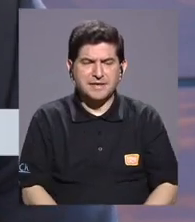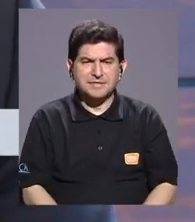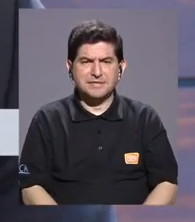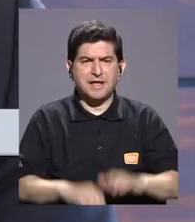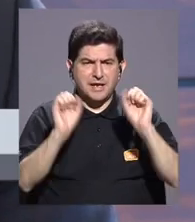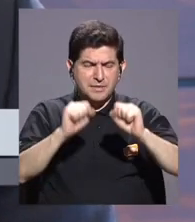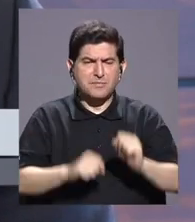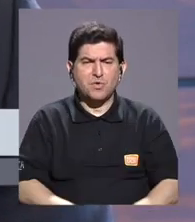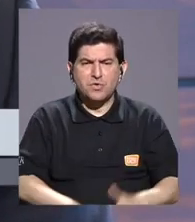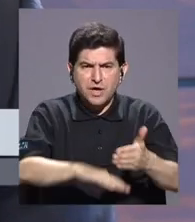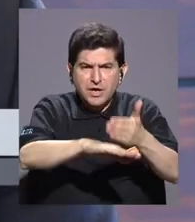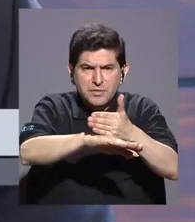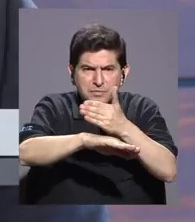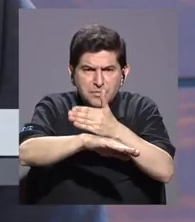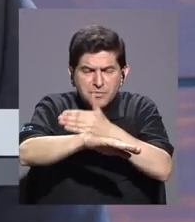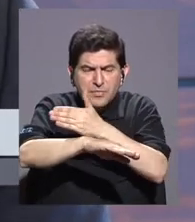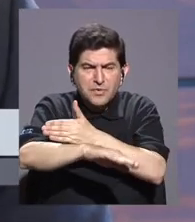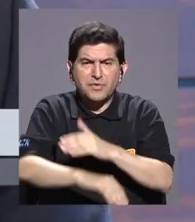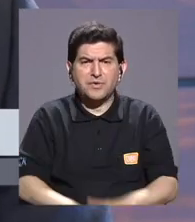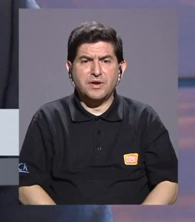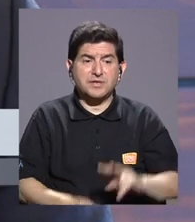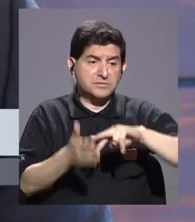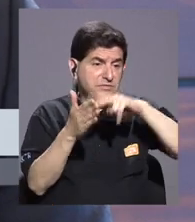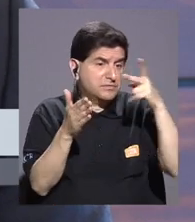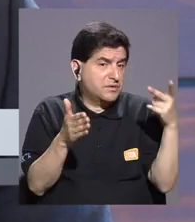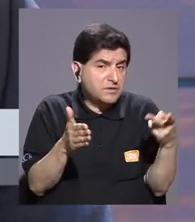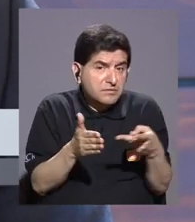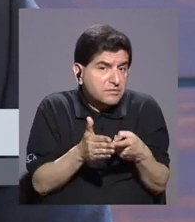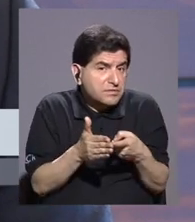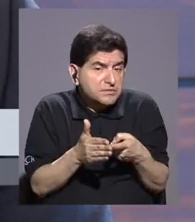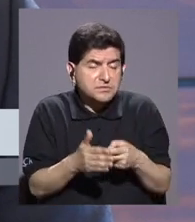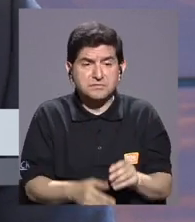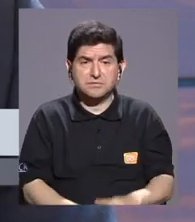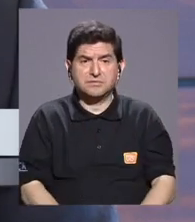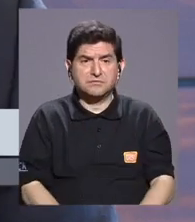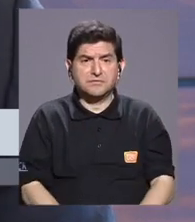lograr reivindicaciones en torno a lo que significa en este caso,